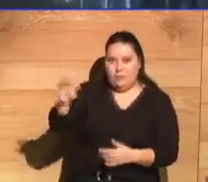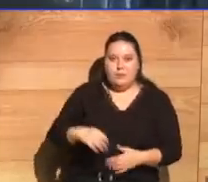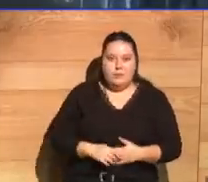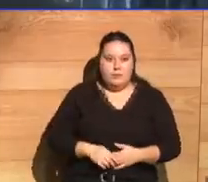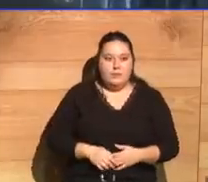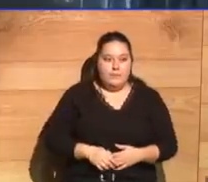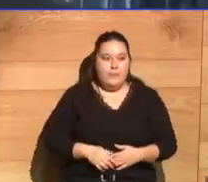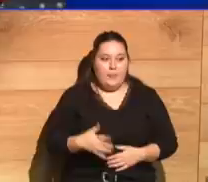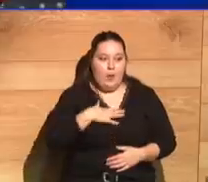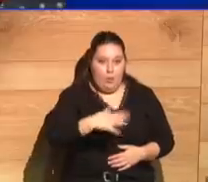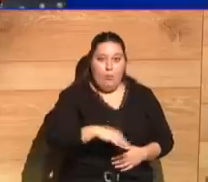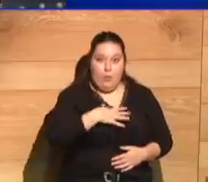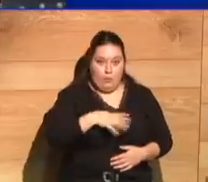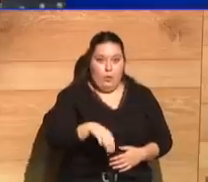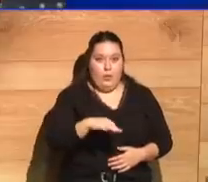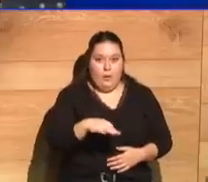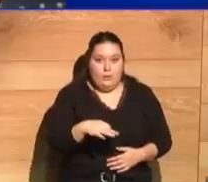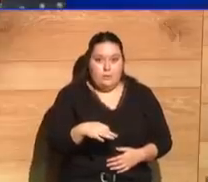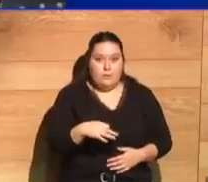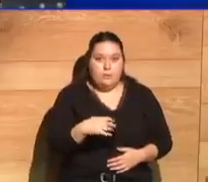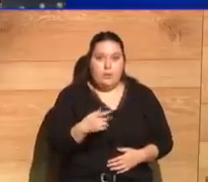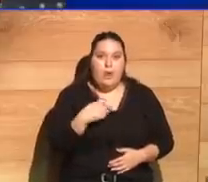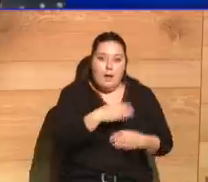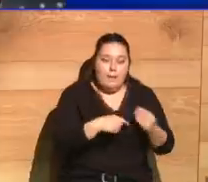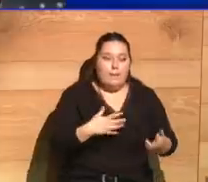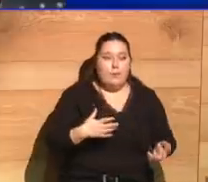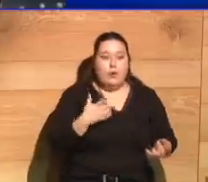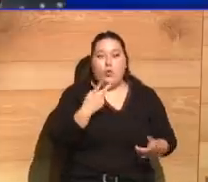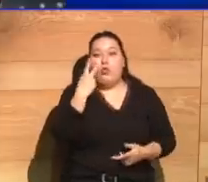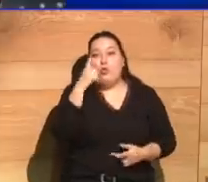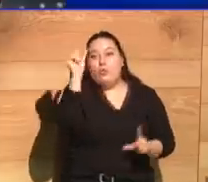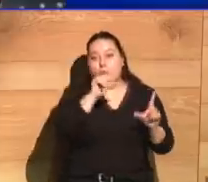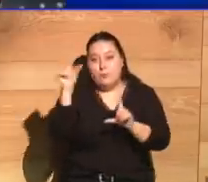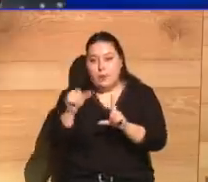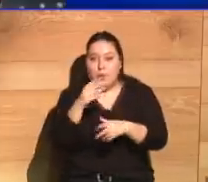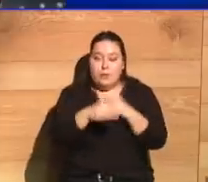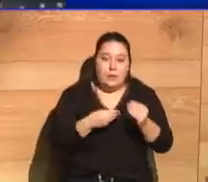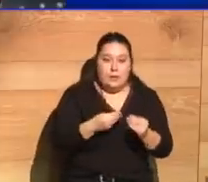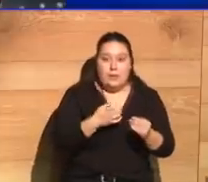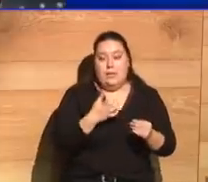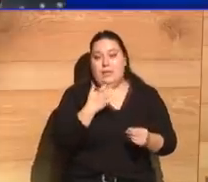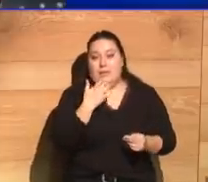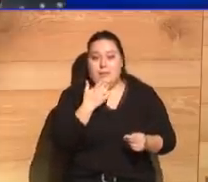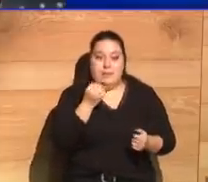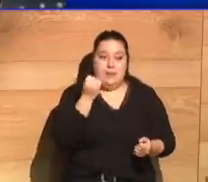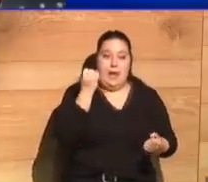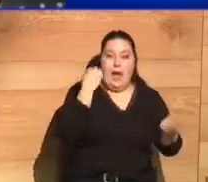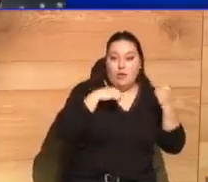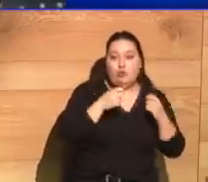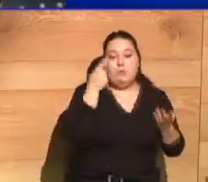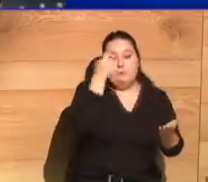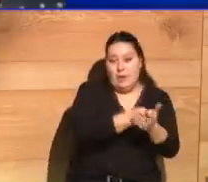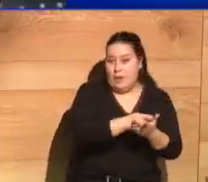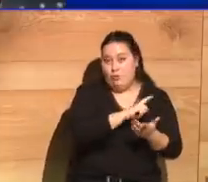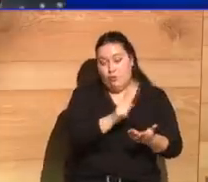sí, de hecho pueden rentabilizarlo y lo rentabilizan. Lo que no pueden es convertirlo en dos películas sin pagar a los actores dos veces, pagar los